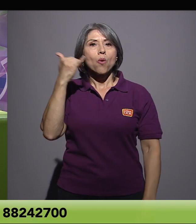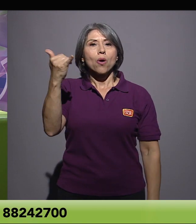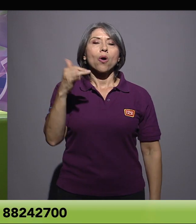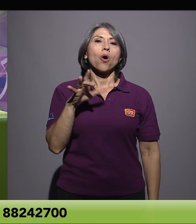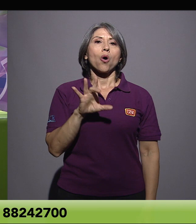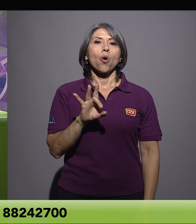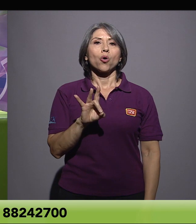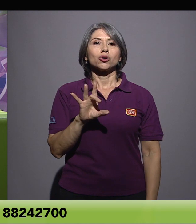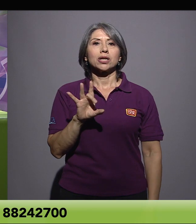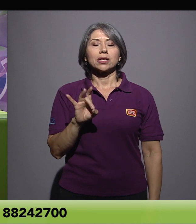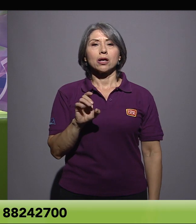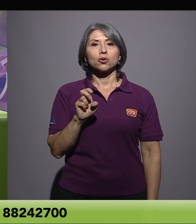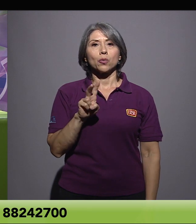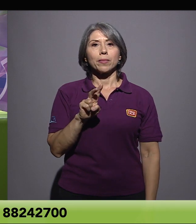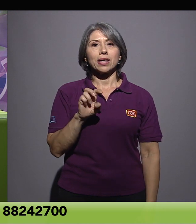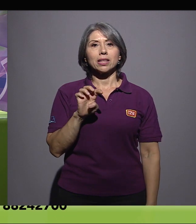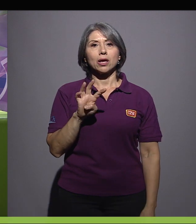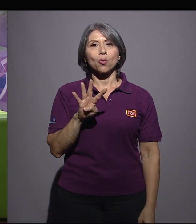el